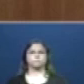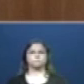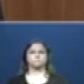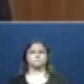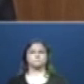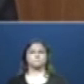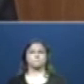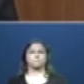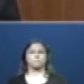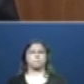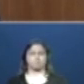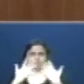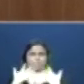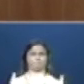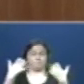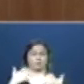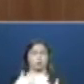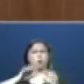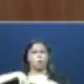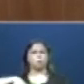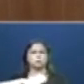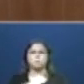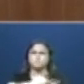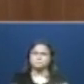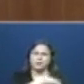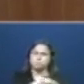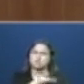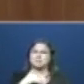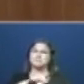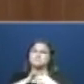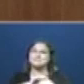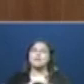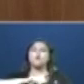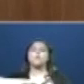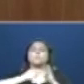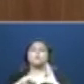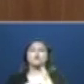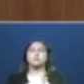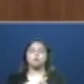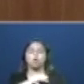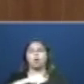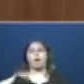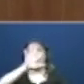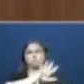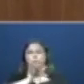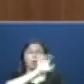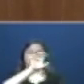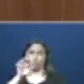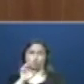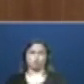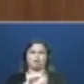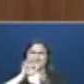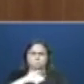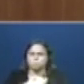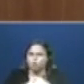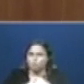procuradores la última de las grandes áreas de las políticas que estamos impulsando es la que se refiere al proyecto de Castilla y león al